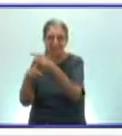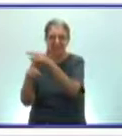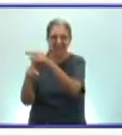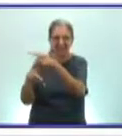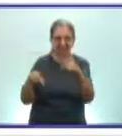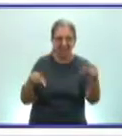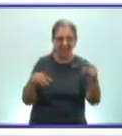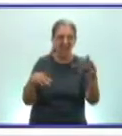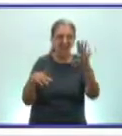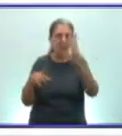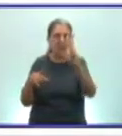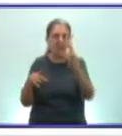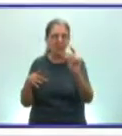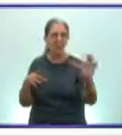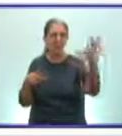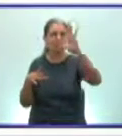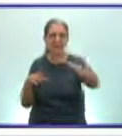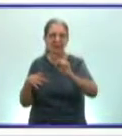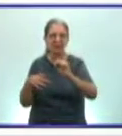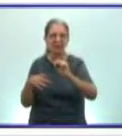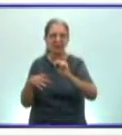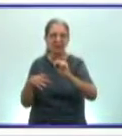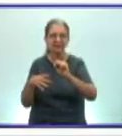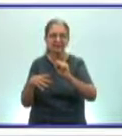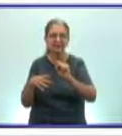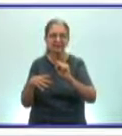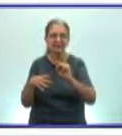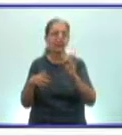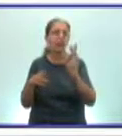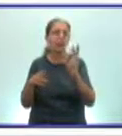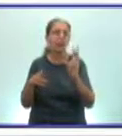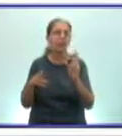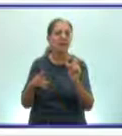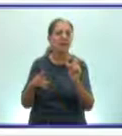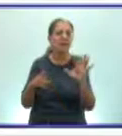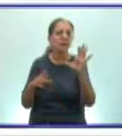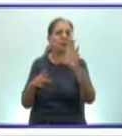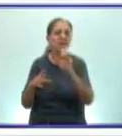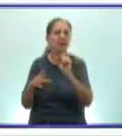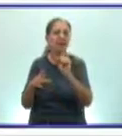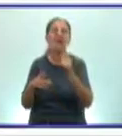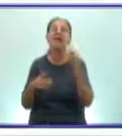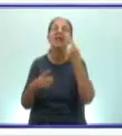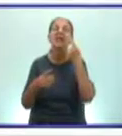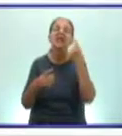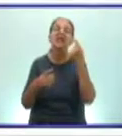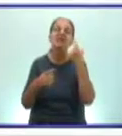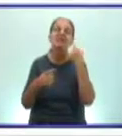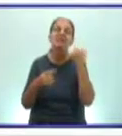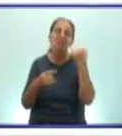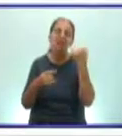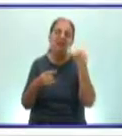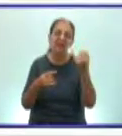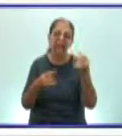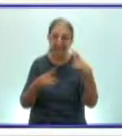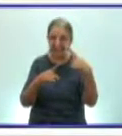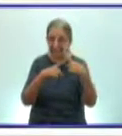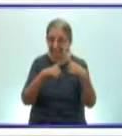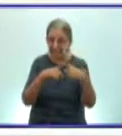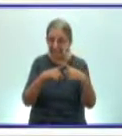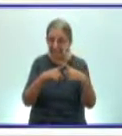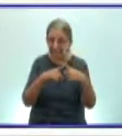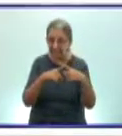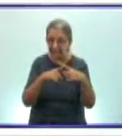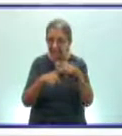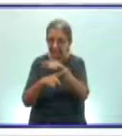la cantidad de datos que aparecen. Recuerden ustedes que se identifica con una X y una